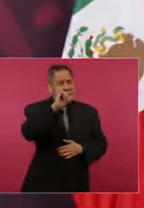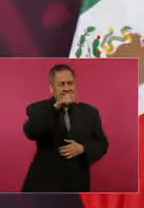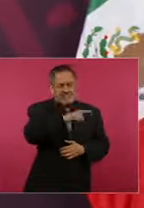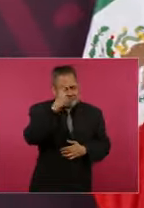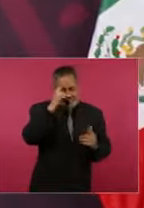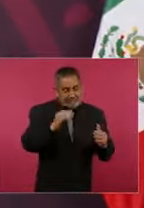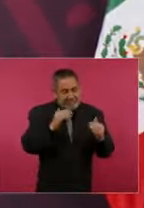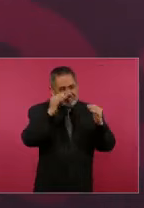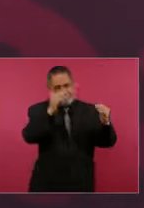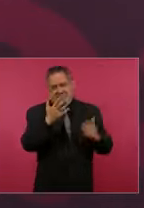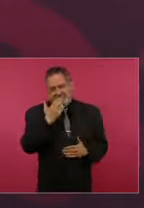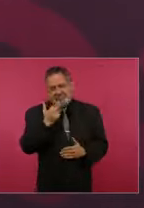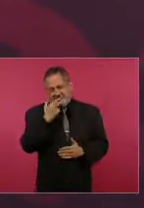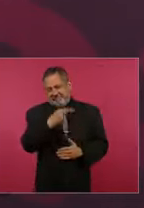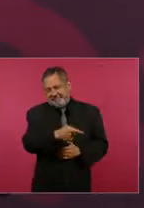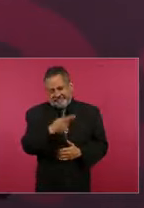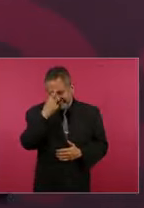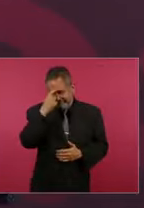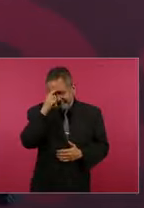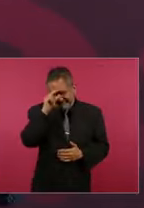pero este